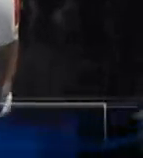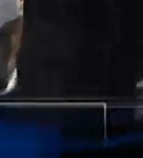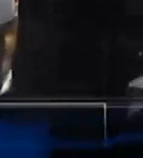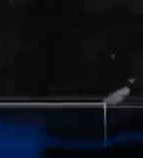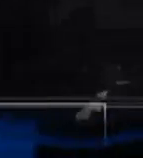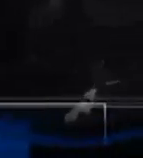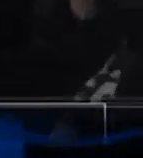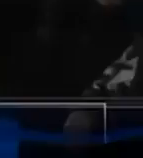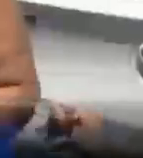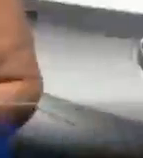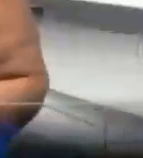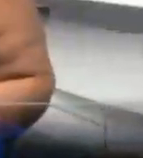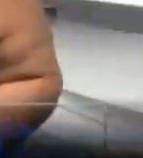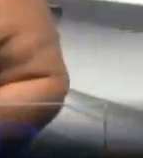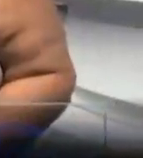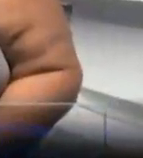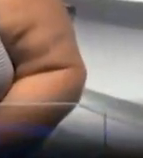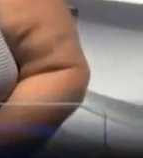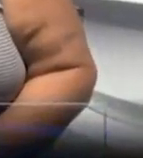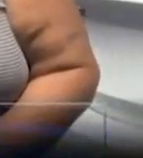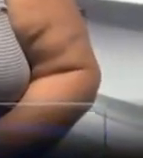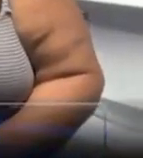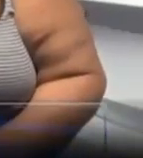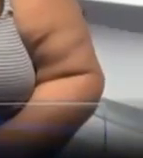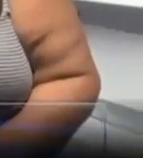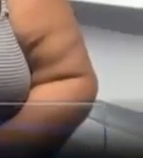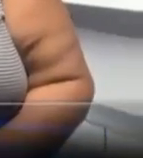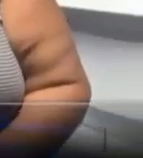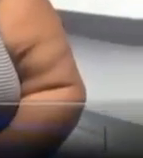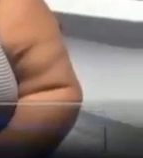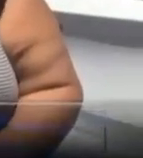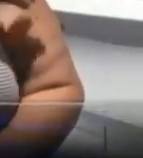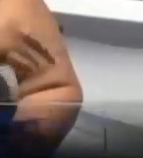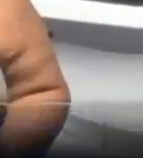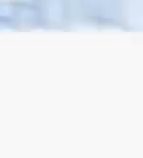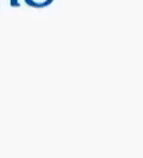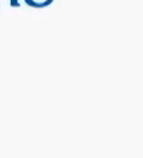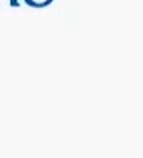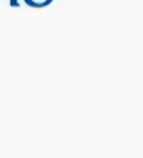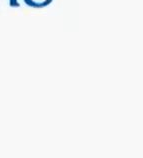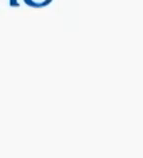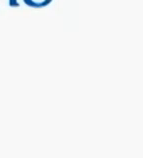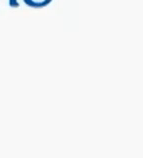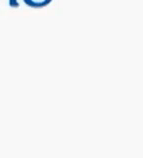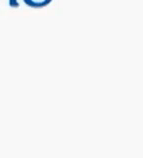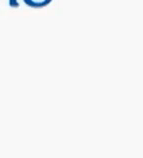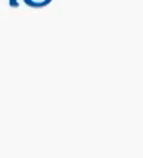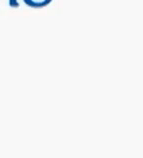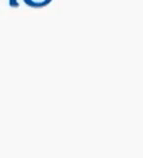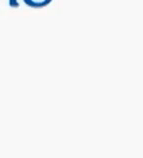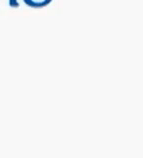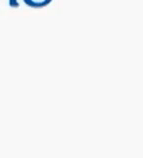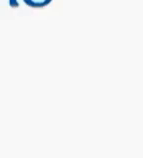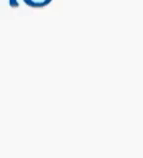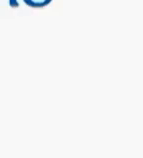internacional, incendio cobra la vida de al menos 29 jóvenes en Guatemala.